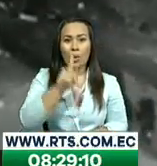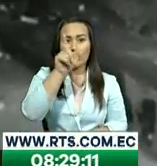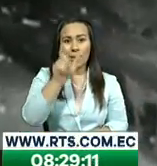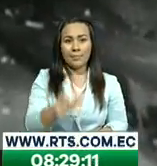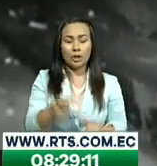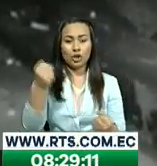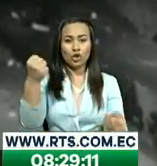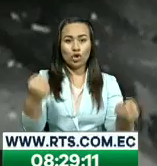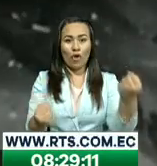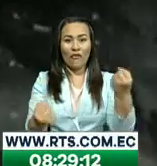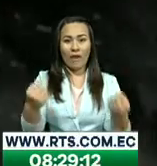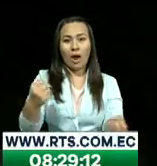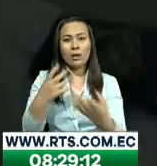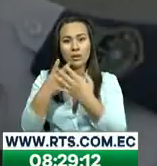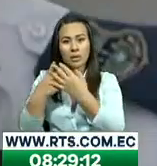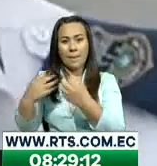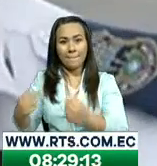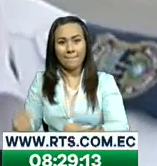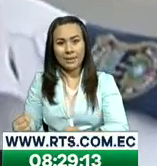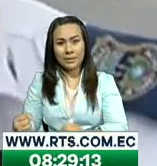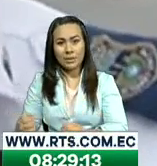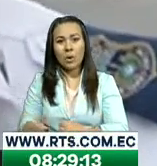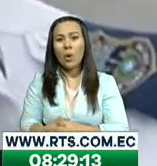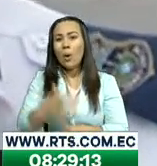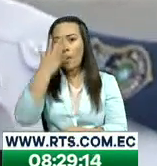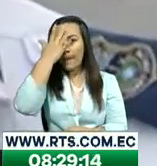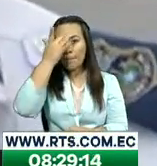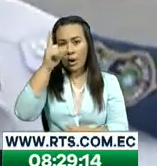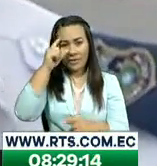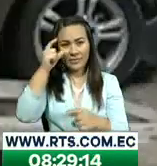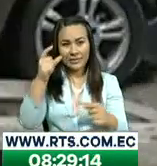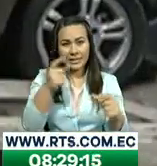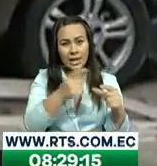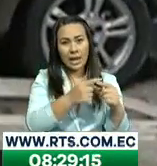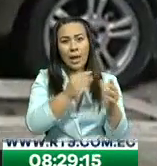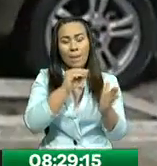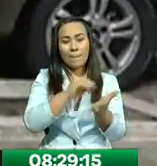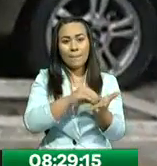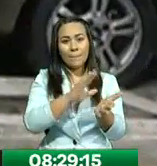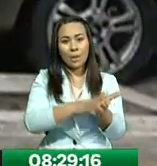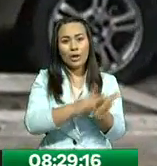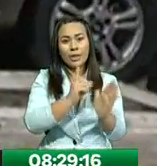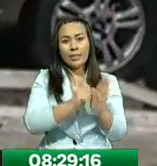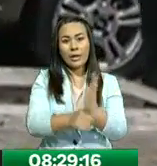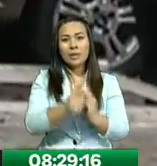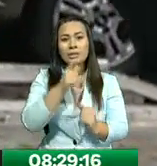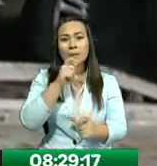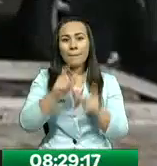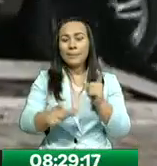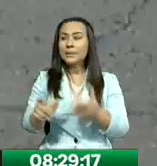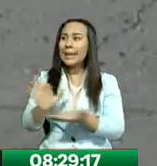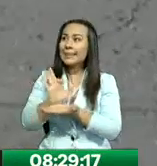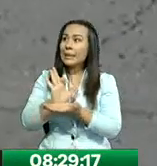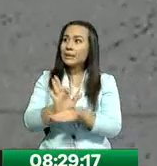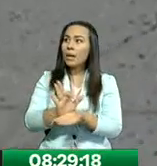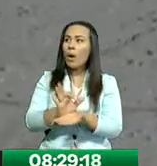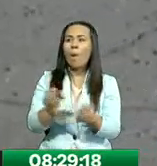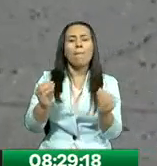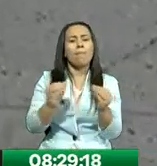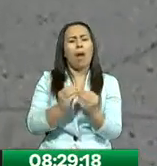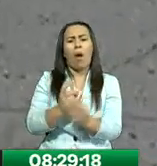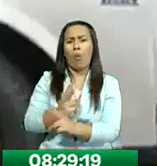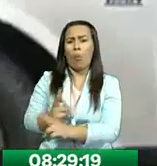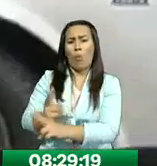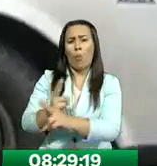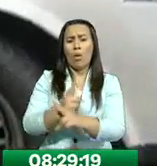la fiscalía, impacta y se produce el accidente. Quienes fueron testigos piden a los conductores que tengan más precaución